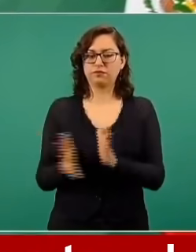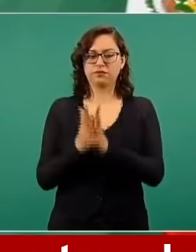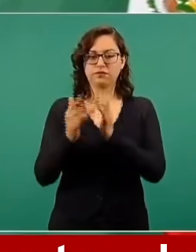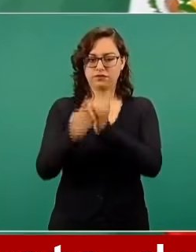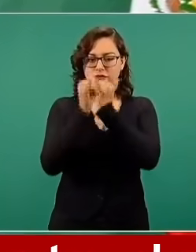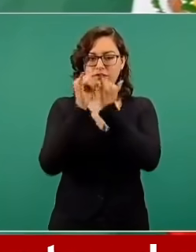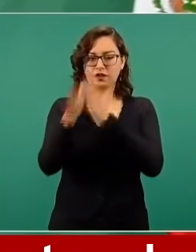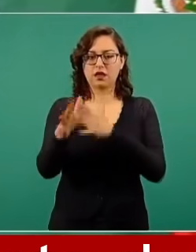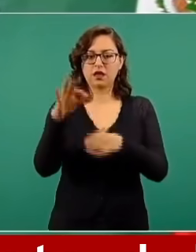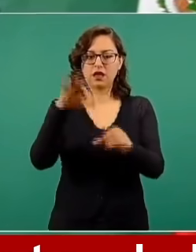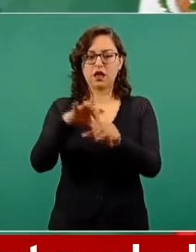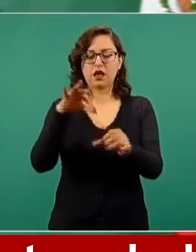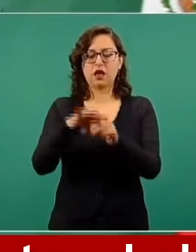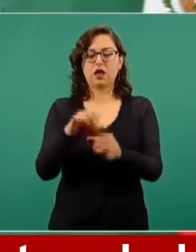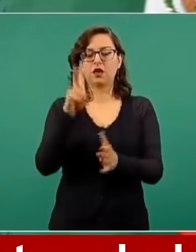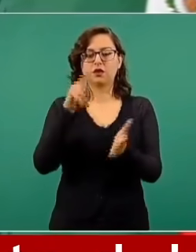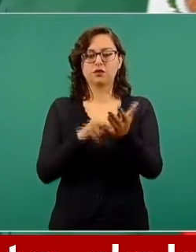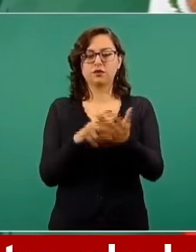del 2006.